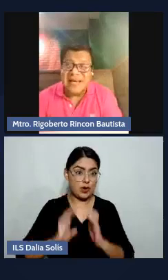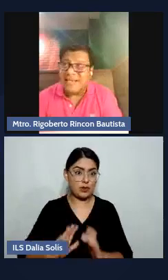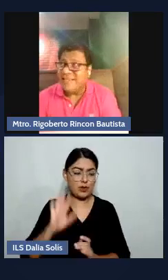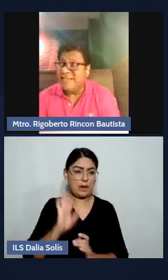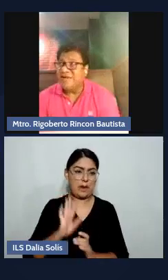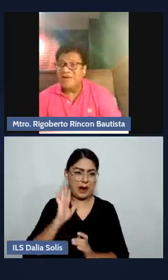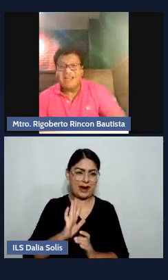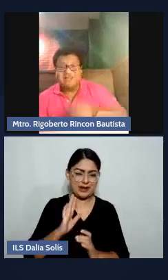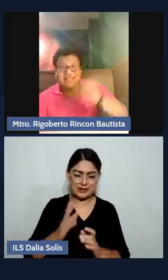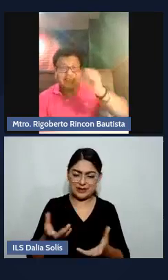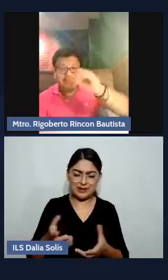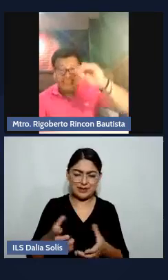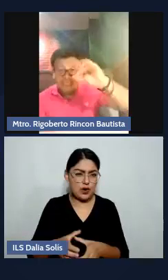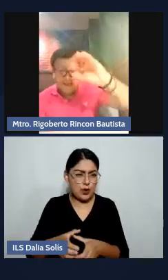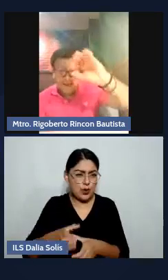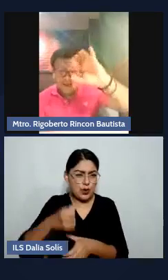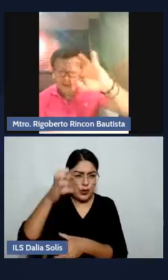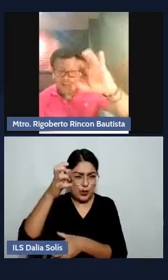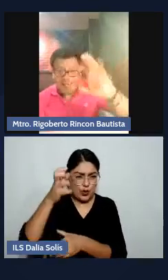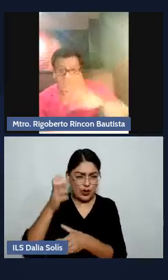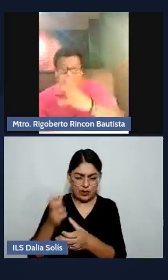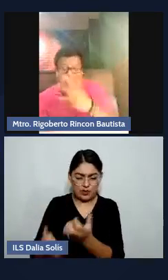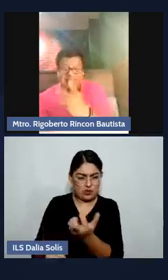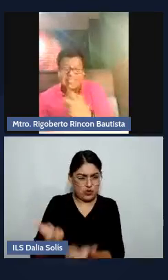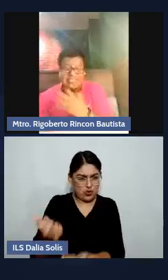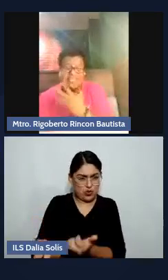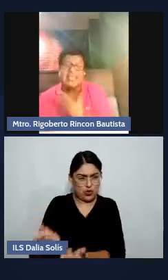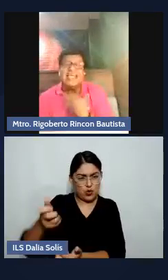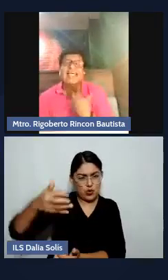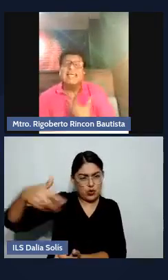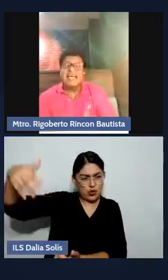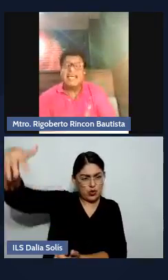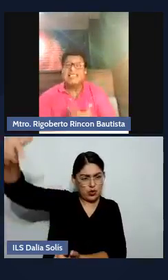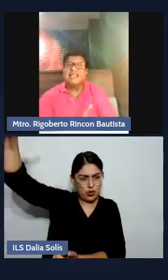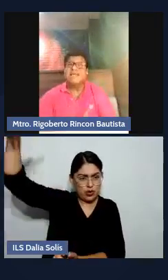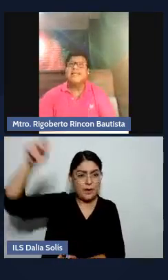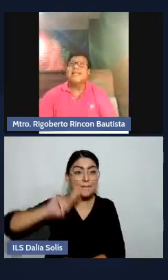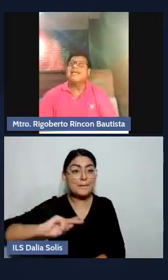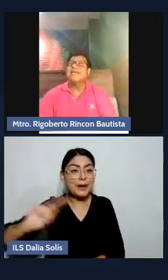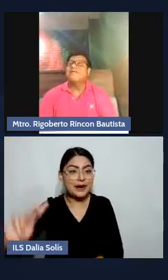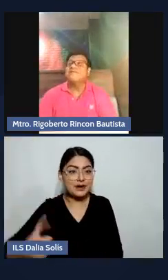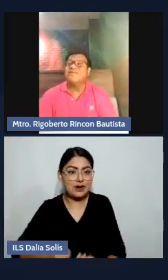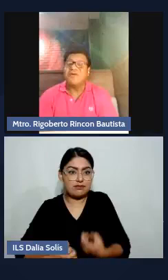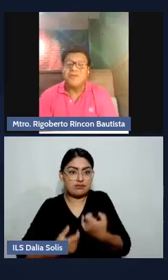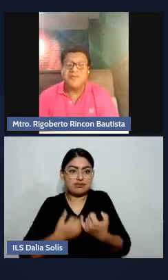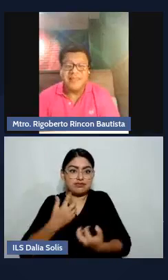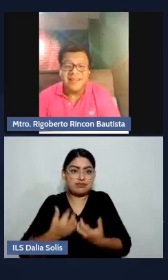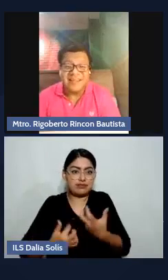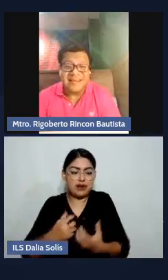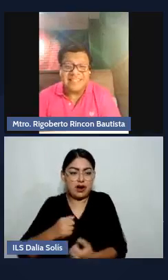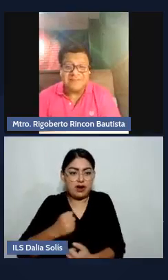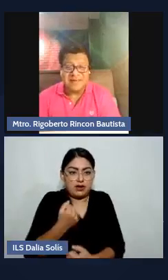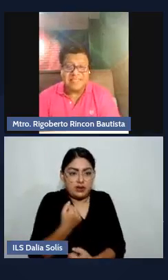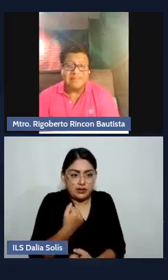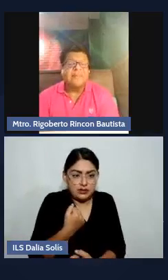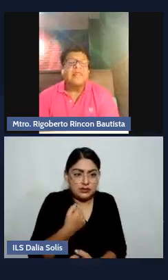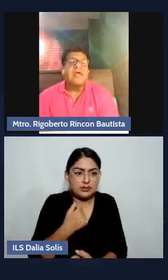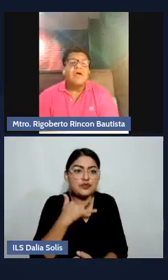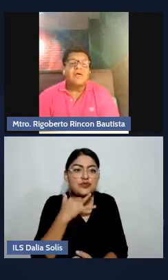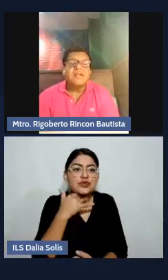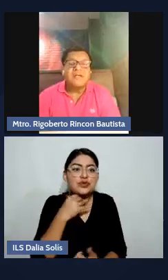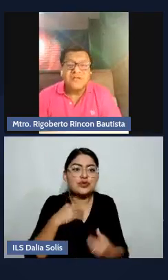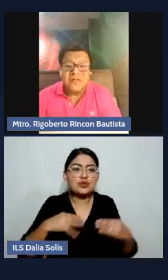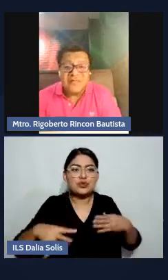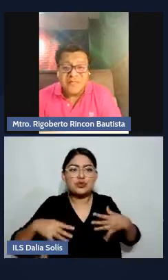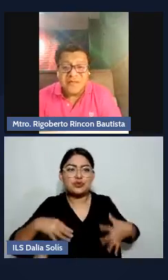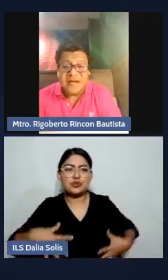el title, todo eso negro que se tiene, es la manera en que nuestro cuerpo de manera interna se marcha. 48 horas sin